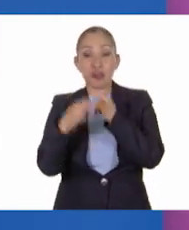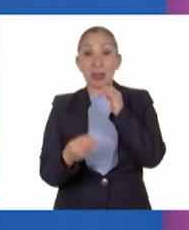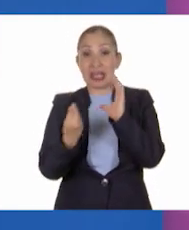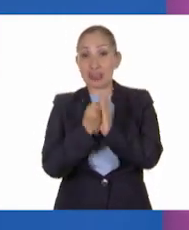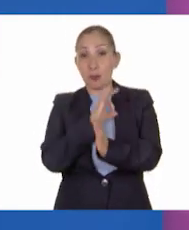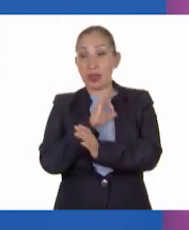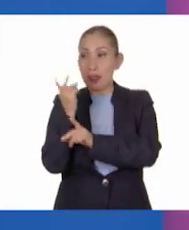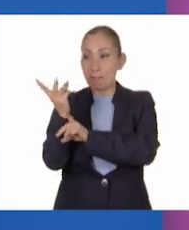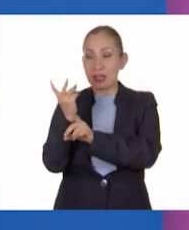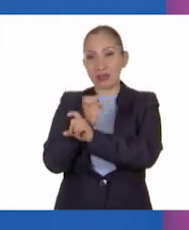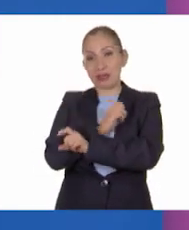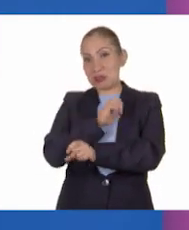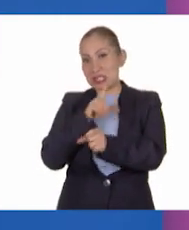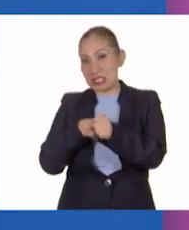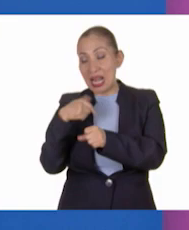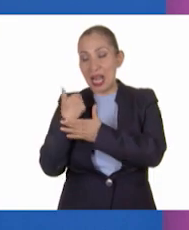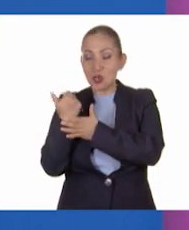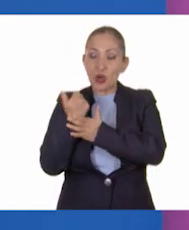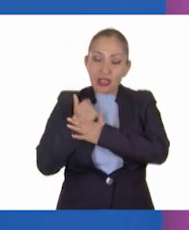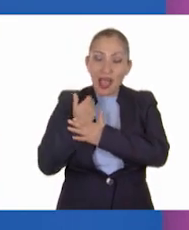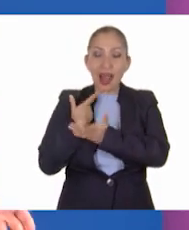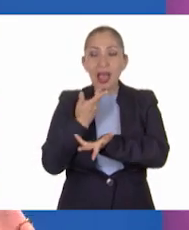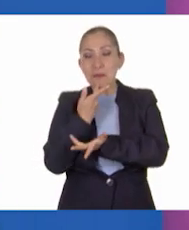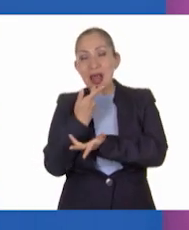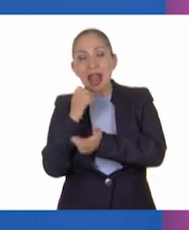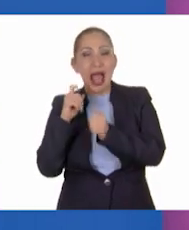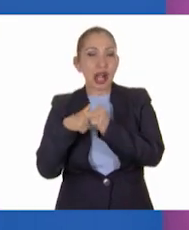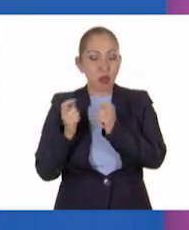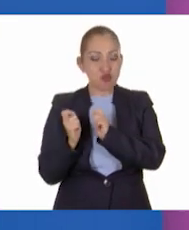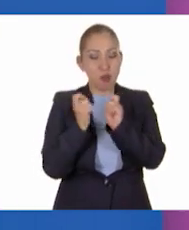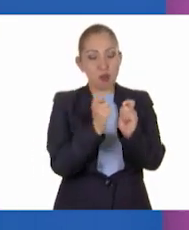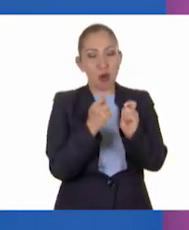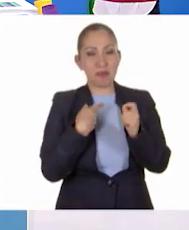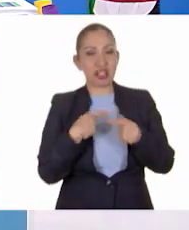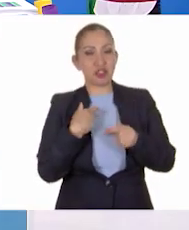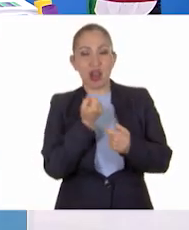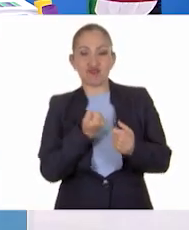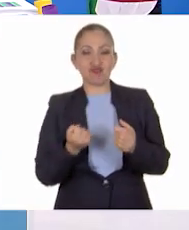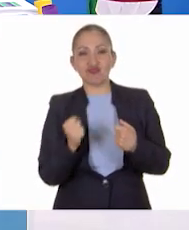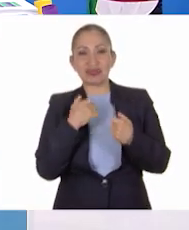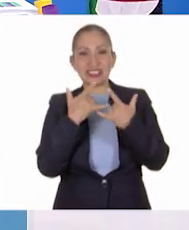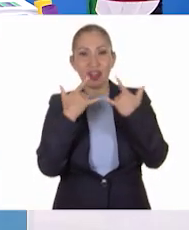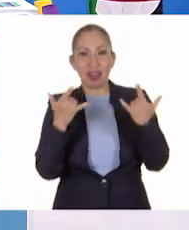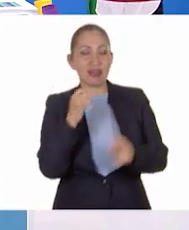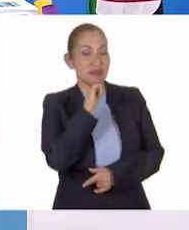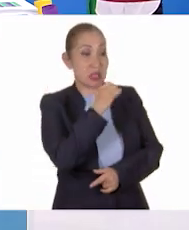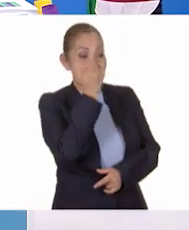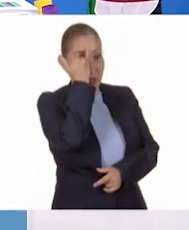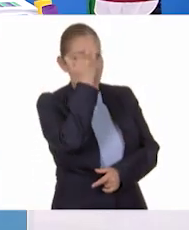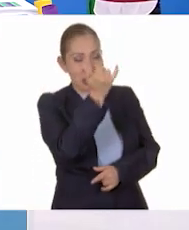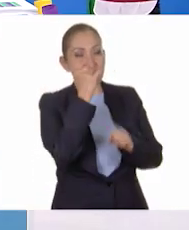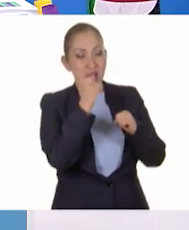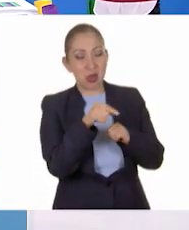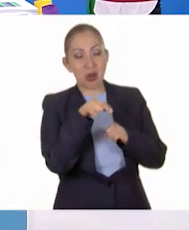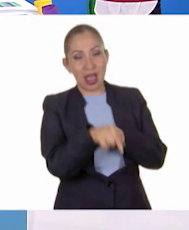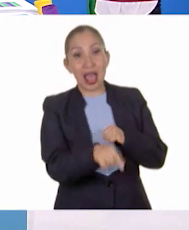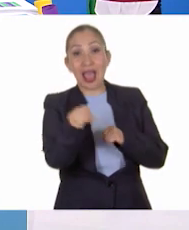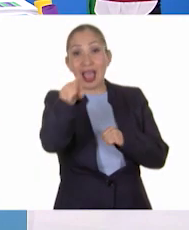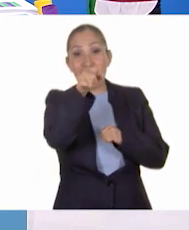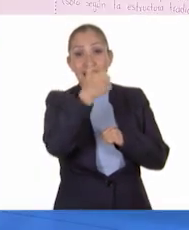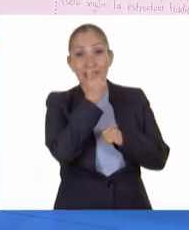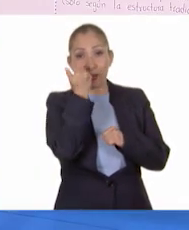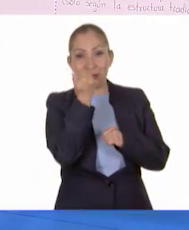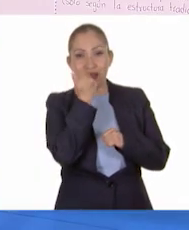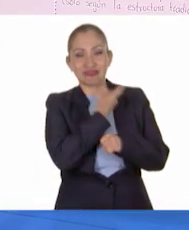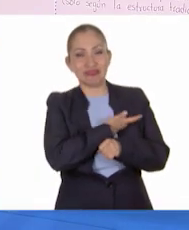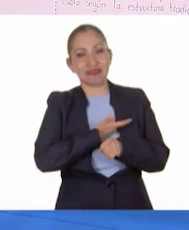ser nuestro invitado especial y ayudarnos a interpretar pues algún personaje. Creo que es una muy buena idea. Seguro que a las y los